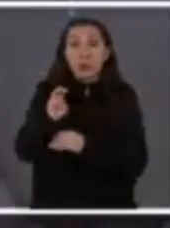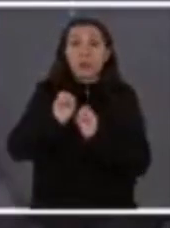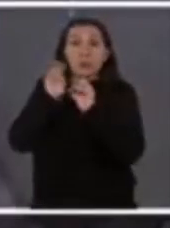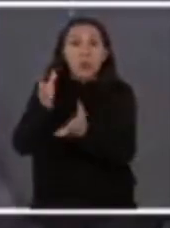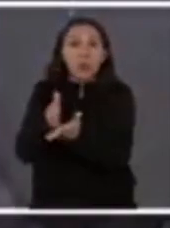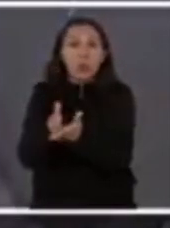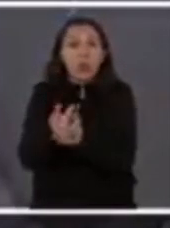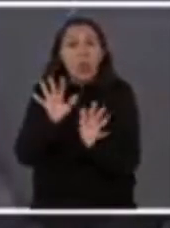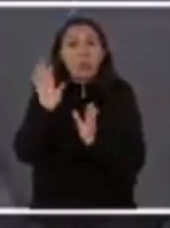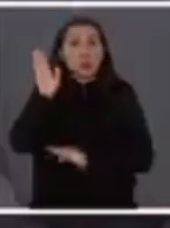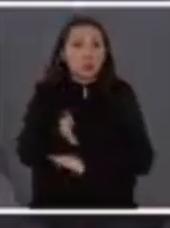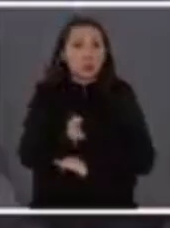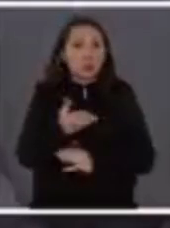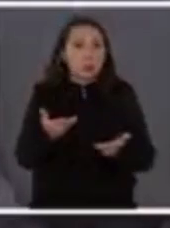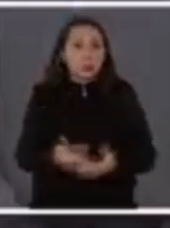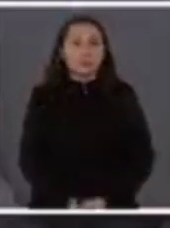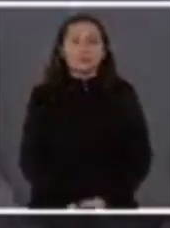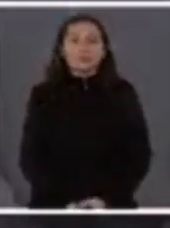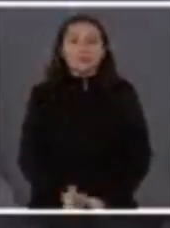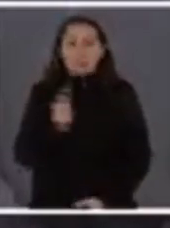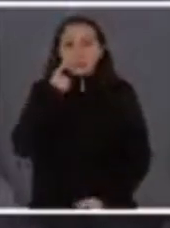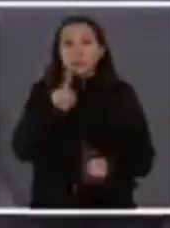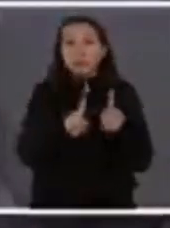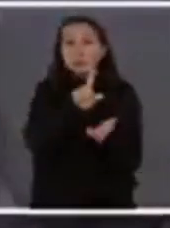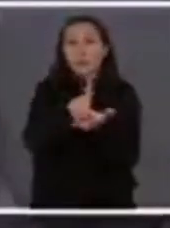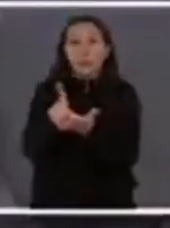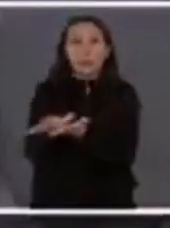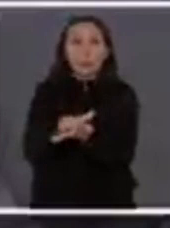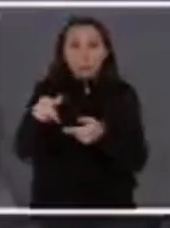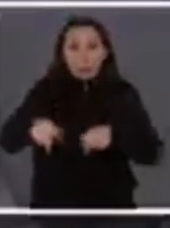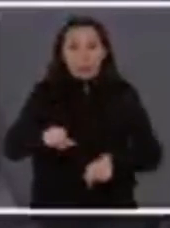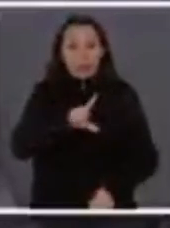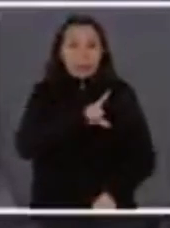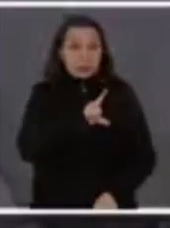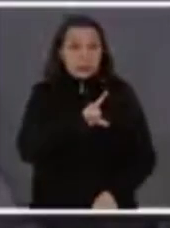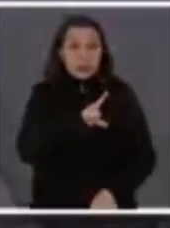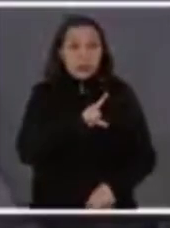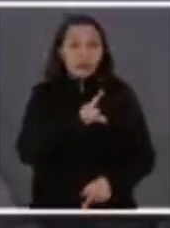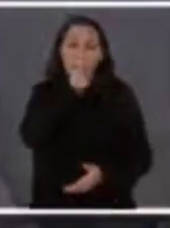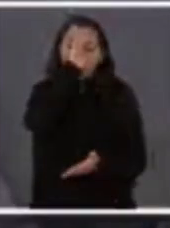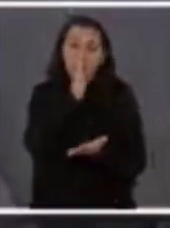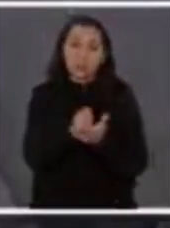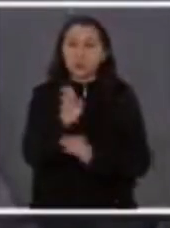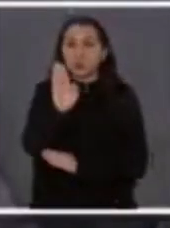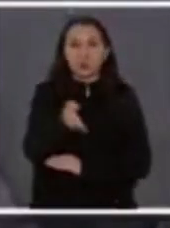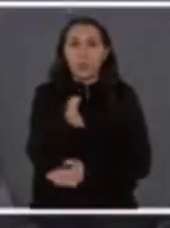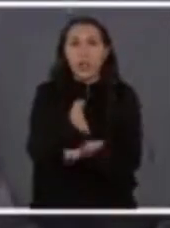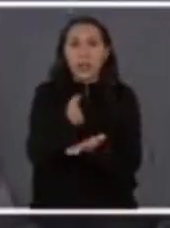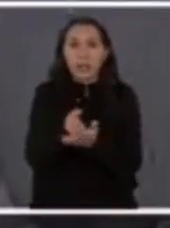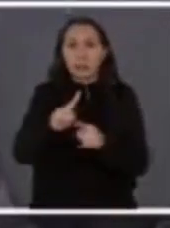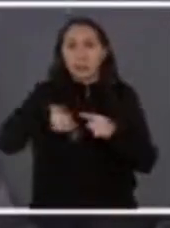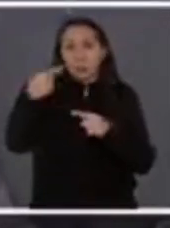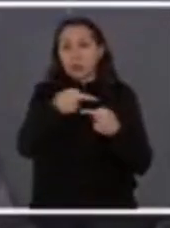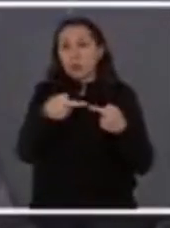los alumnos estos días? Mira, hay ciertos lugares, por ejemplo, el caso de este liceo, que se decidió suspender las clases durante